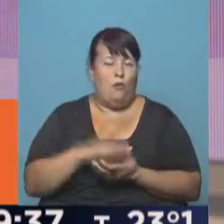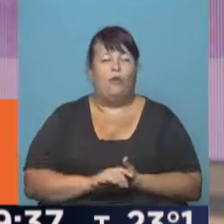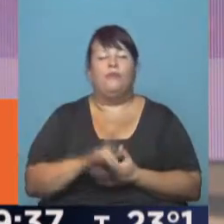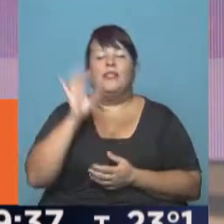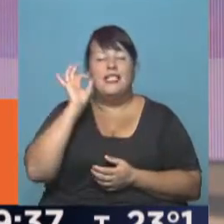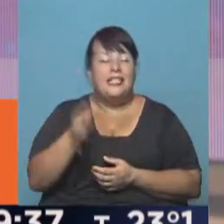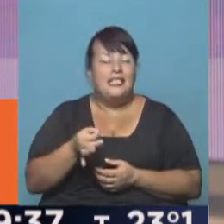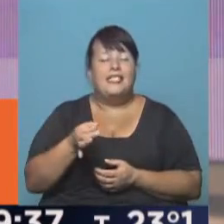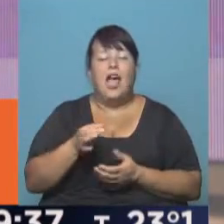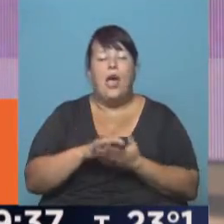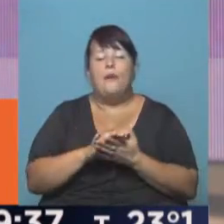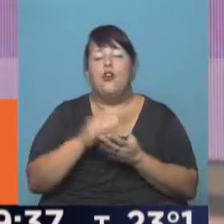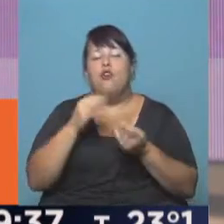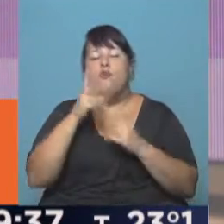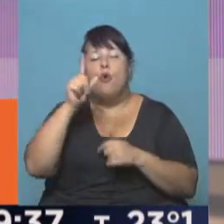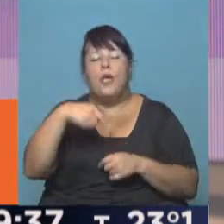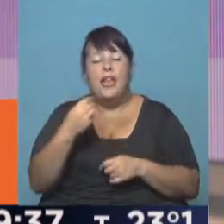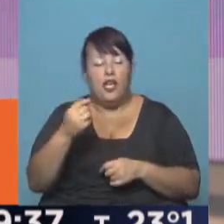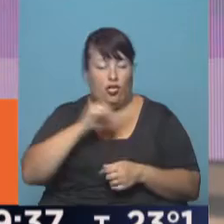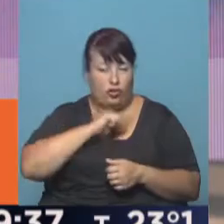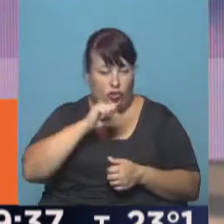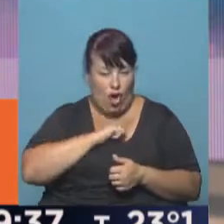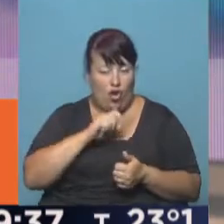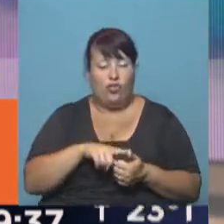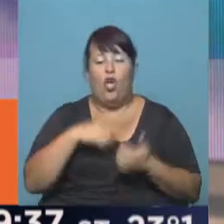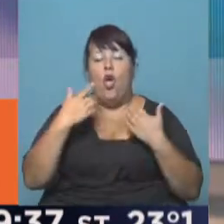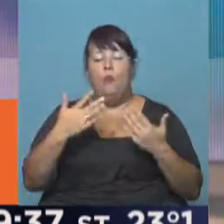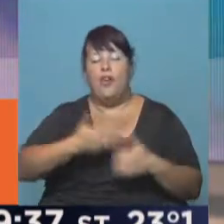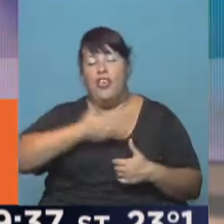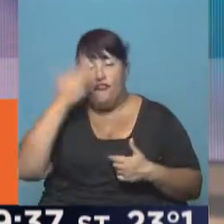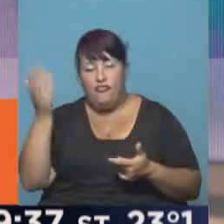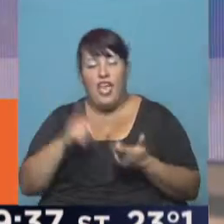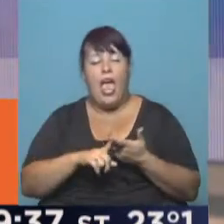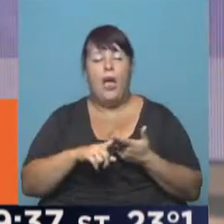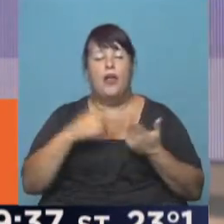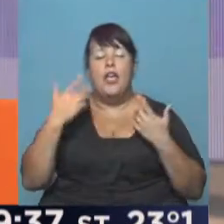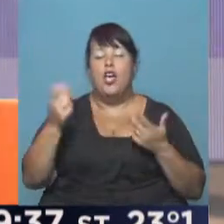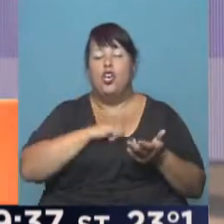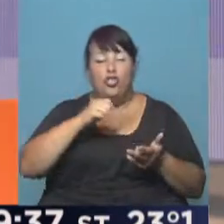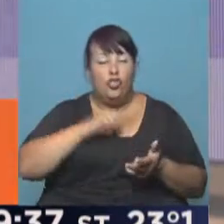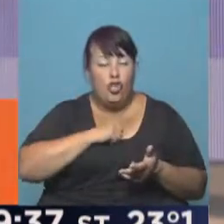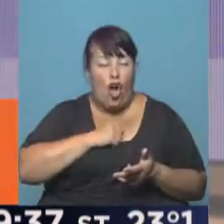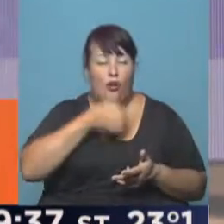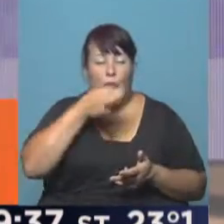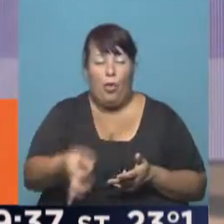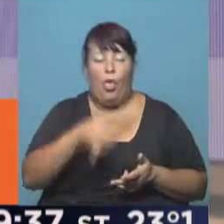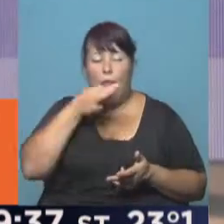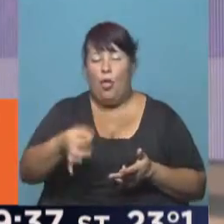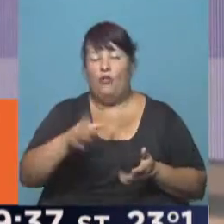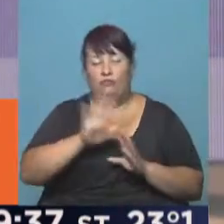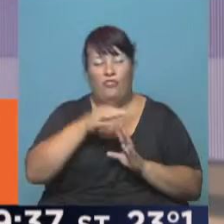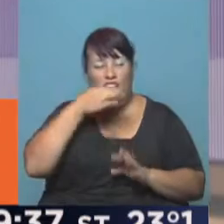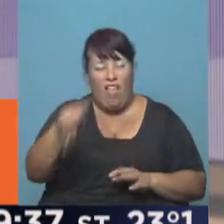puede manifestar dando tos, puede dar fiebre, tos con expectoración, o sea,